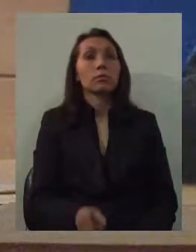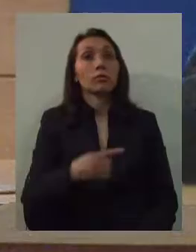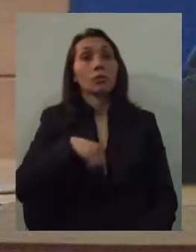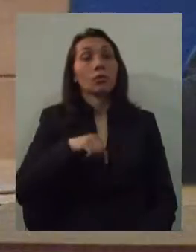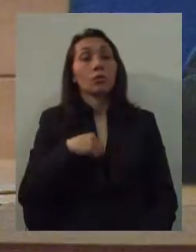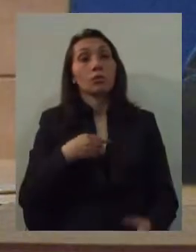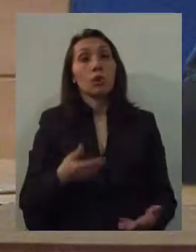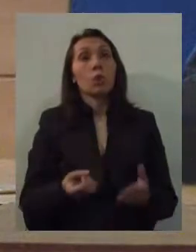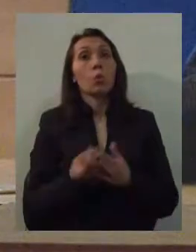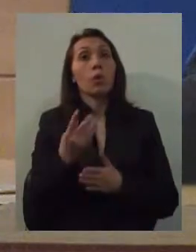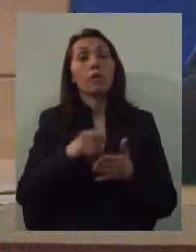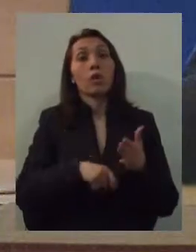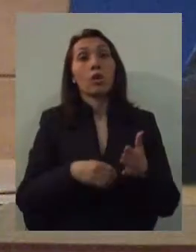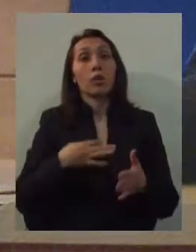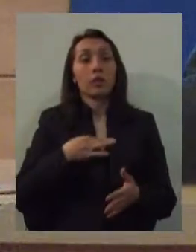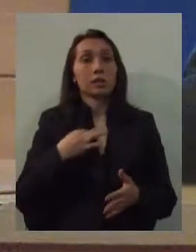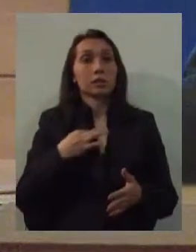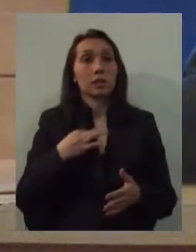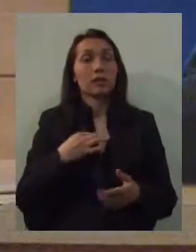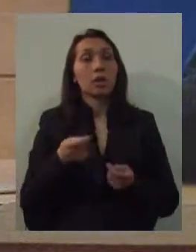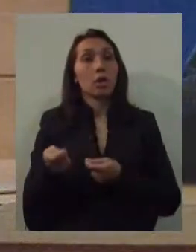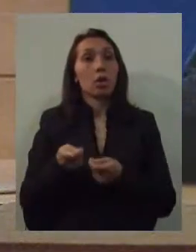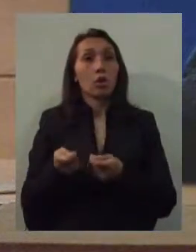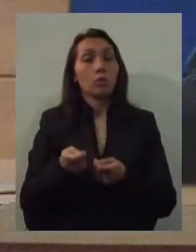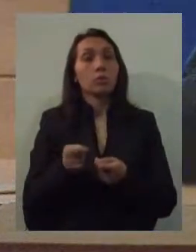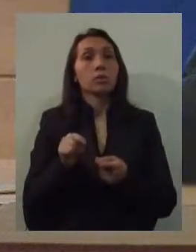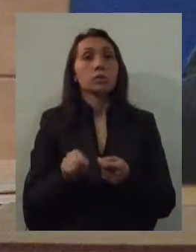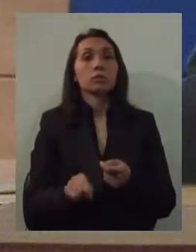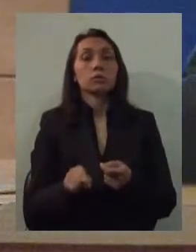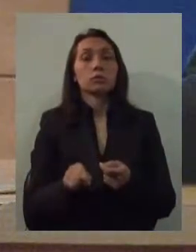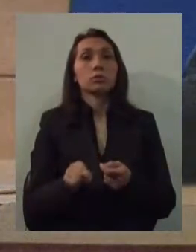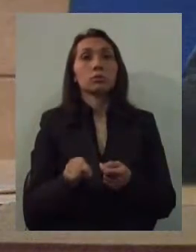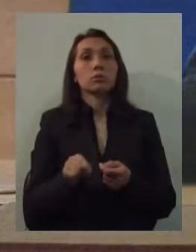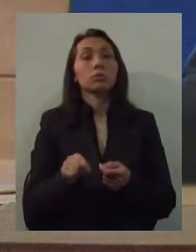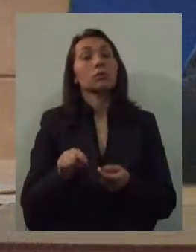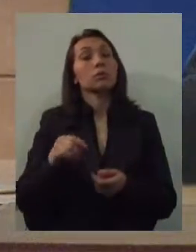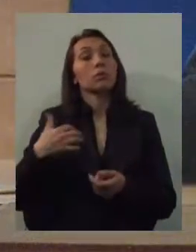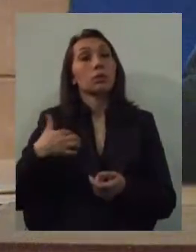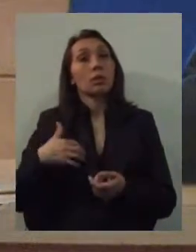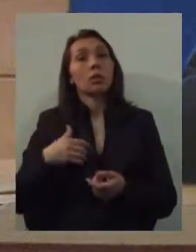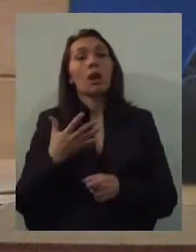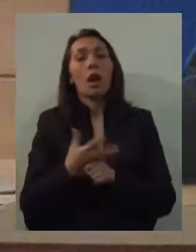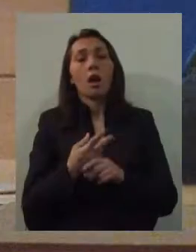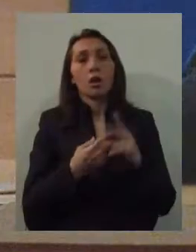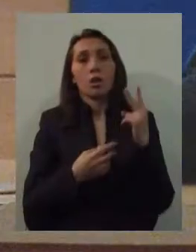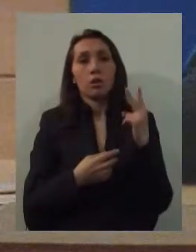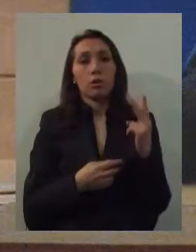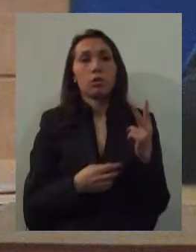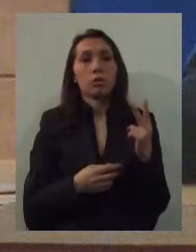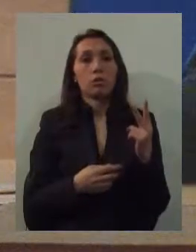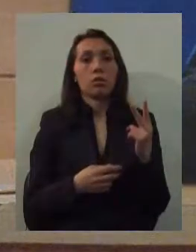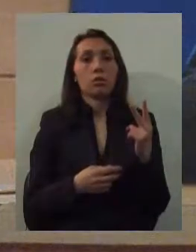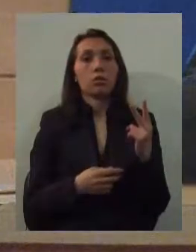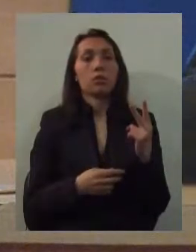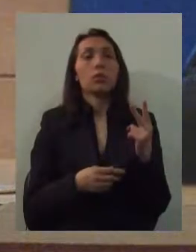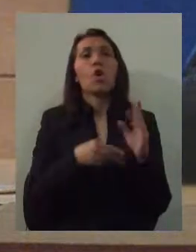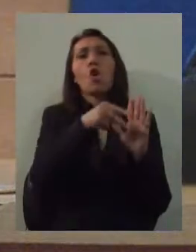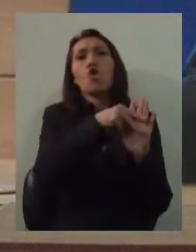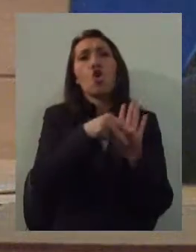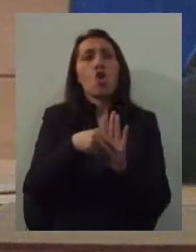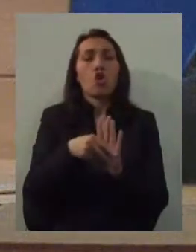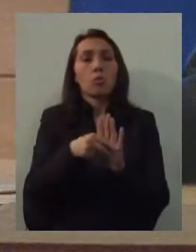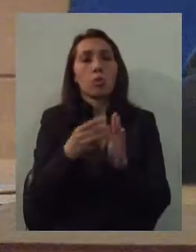Nosotros ahora con el nuevo Código Civil y Comercial de la Nación tenemos efectivamente dos normas,